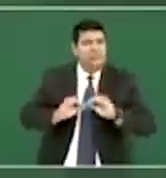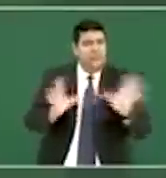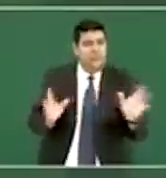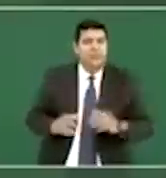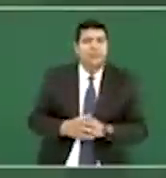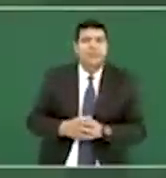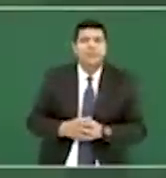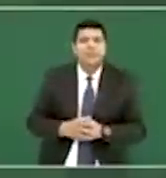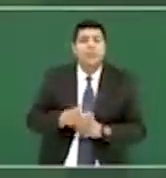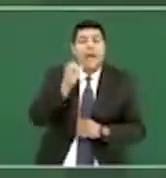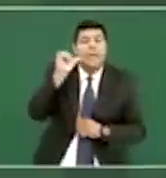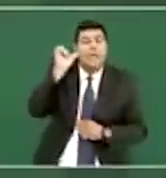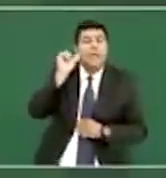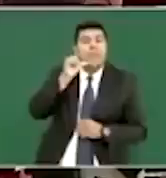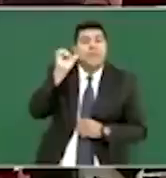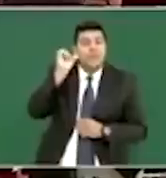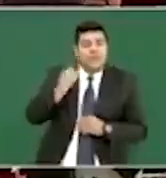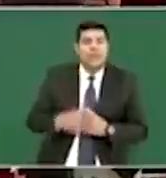El de ayer.